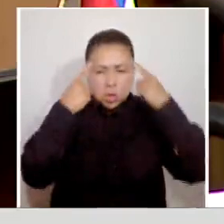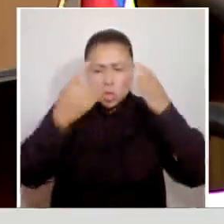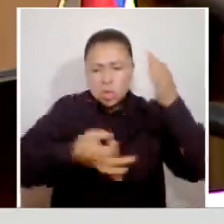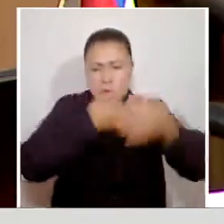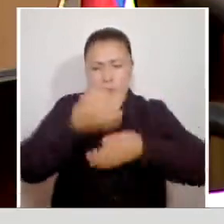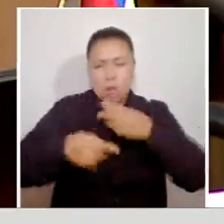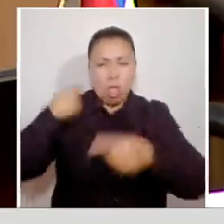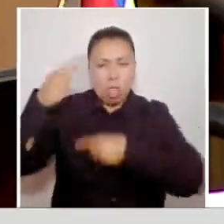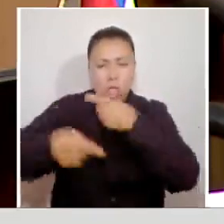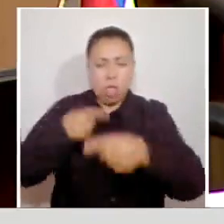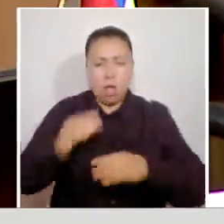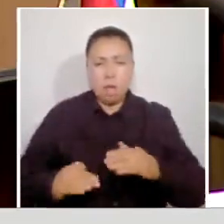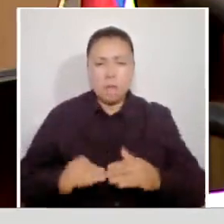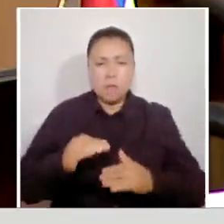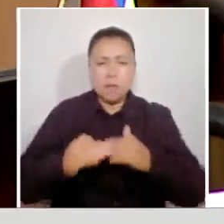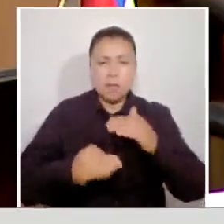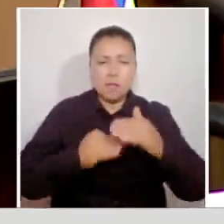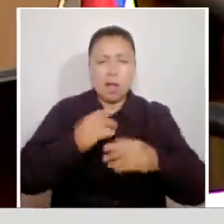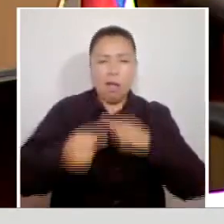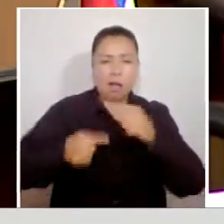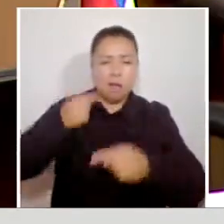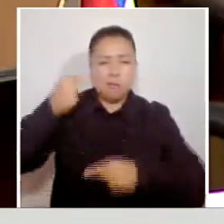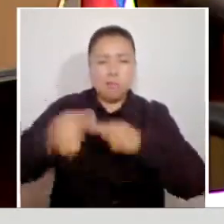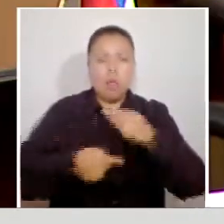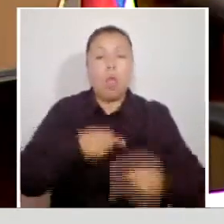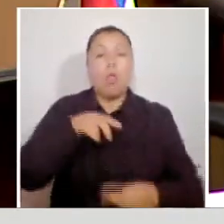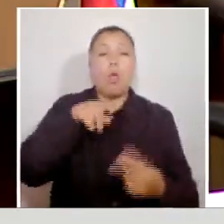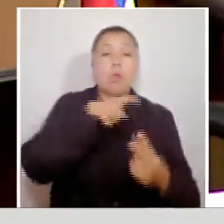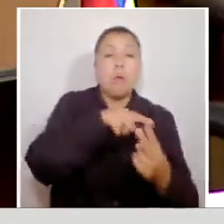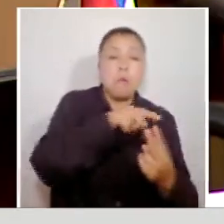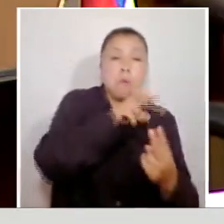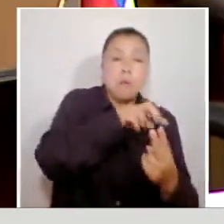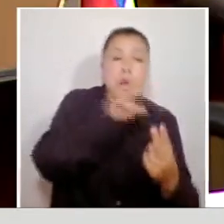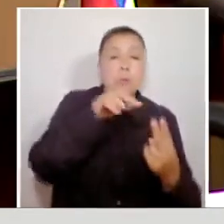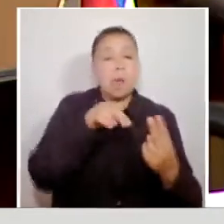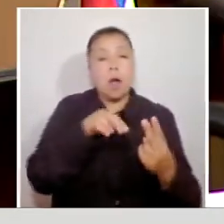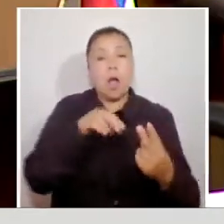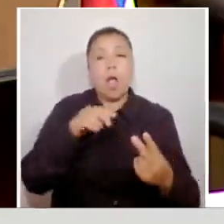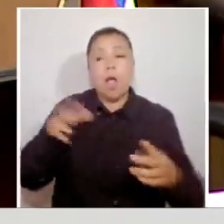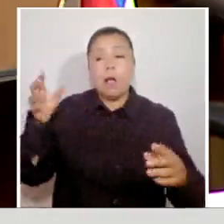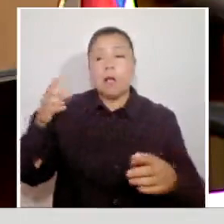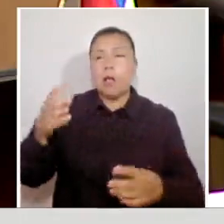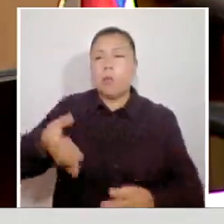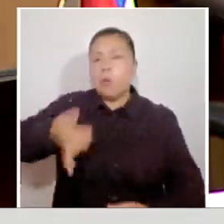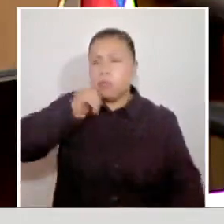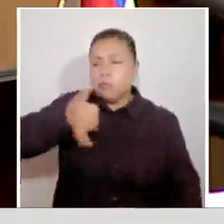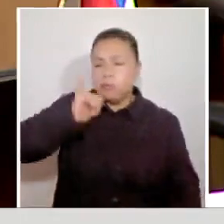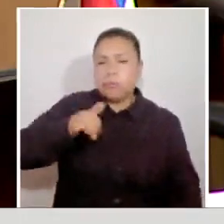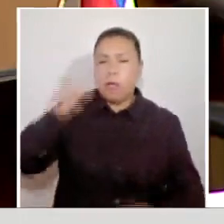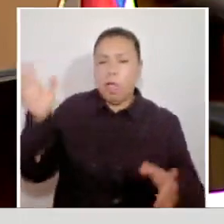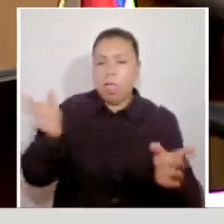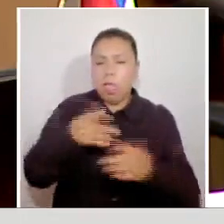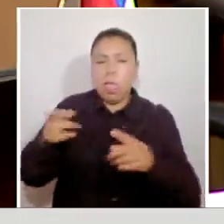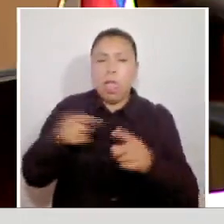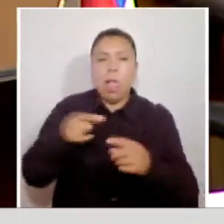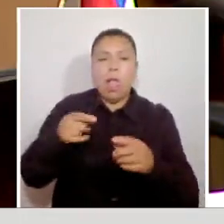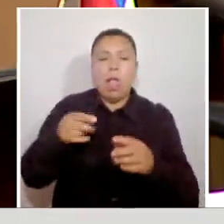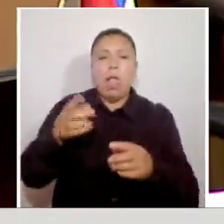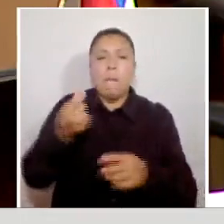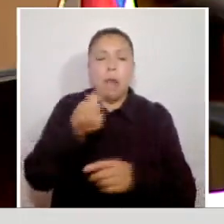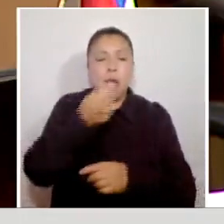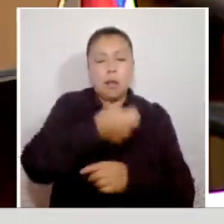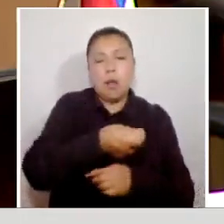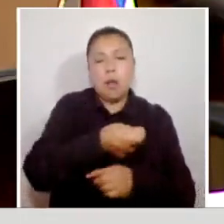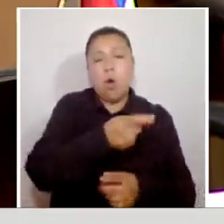progresiva construyendo una historia en donde el progenitor es un maltratador es un alcohólico no le da plata a la madre o la madre